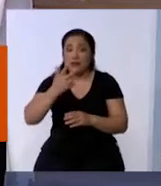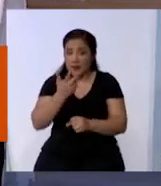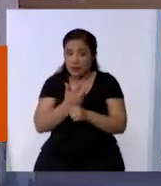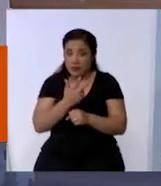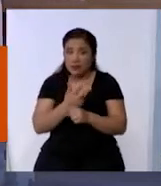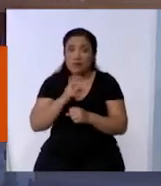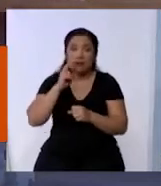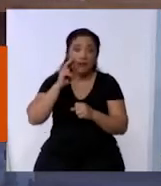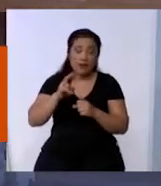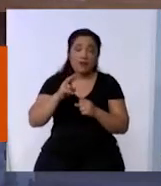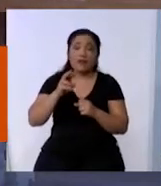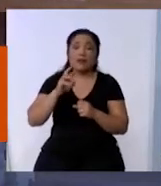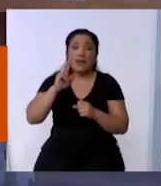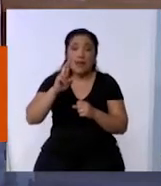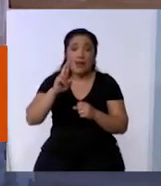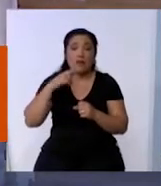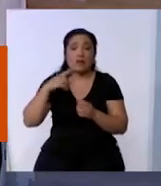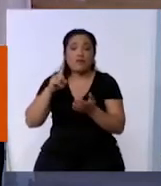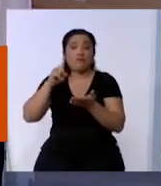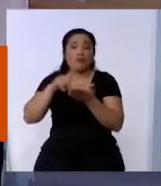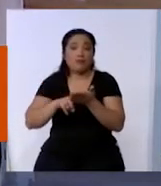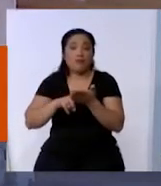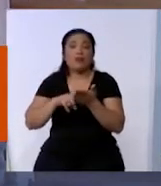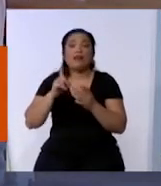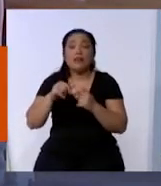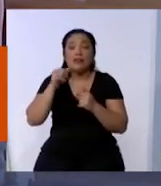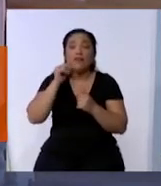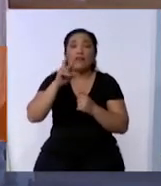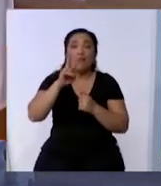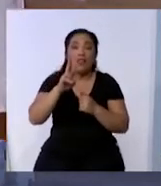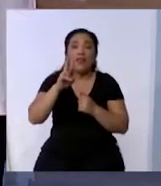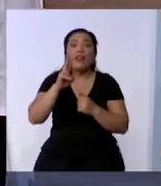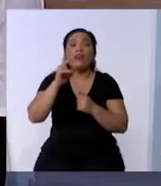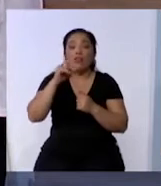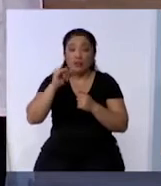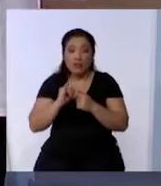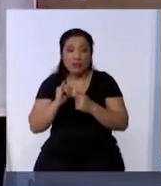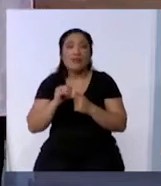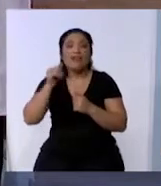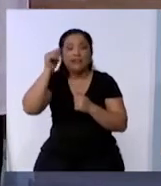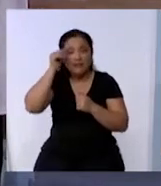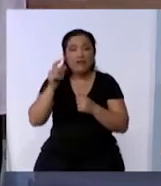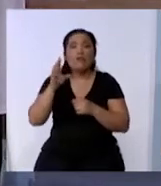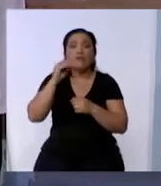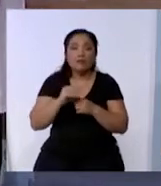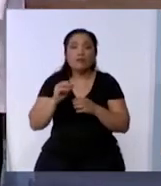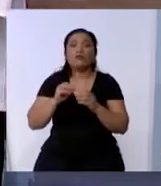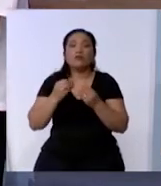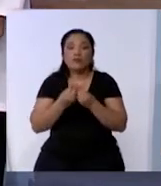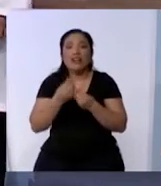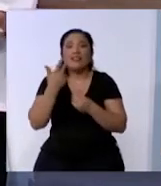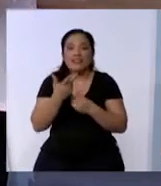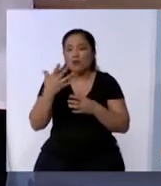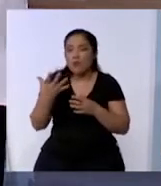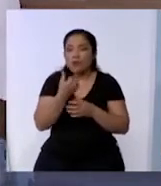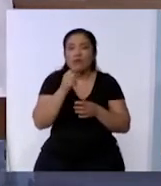dedo sobre la R y me sobra la B corta con la I. Y entonces, tengo acá las tres fórmulas